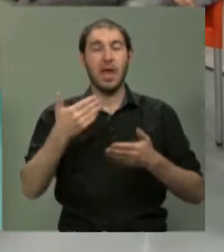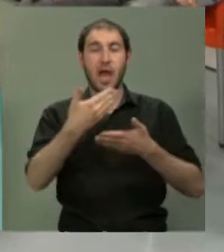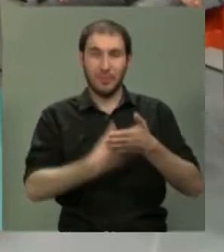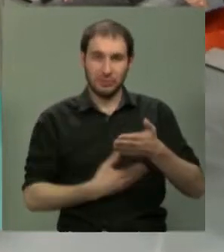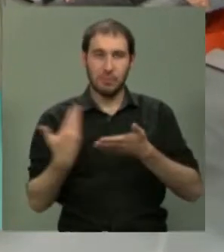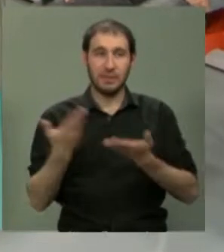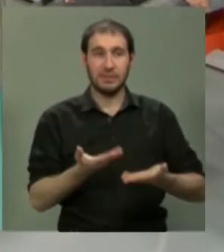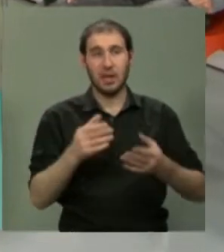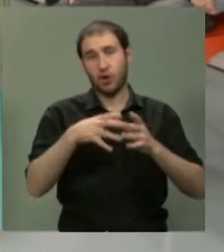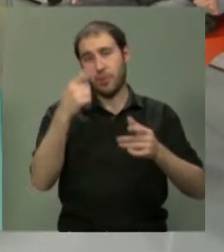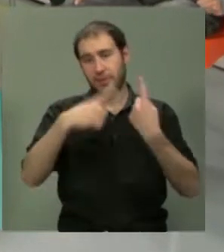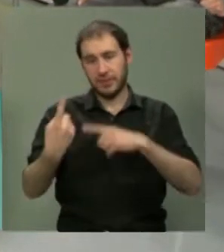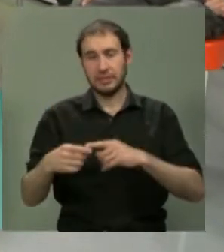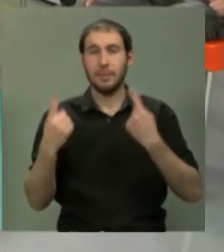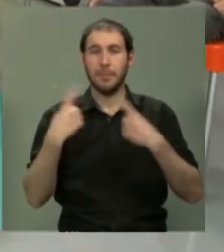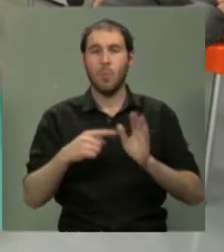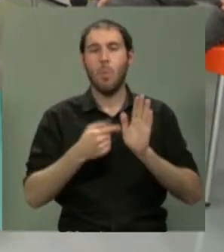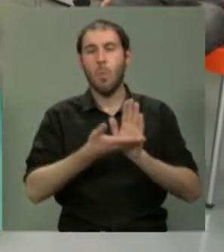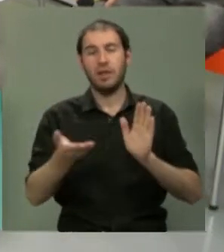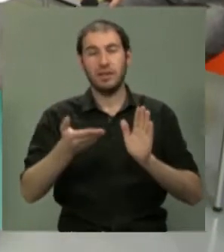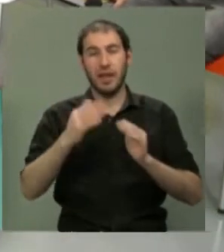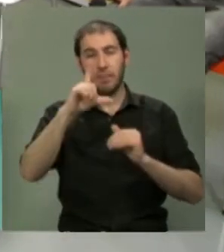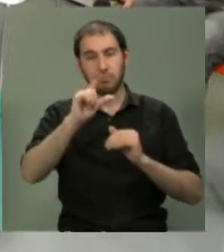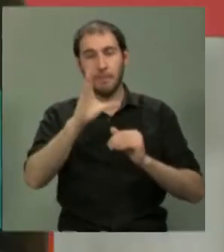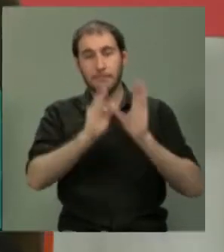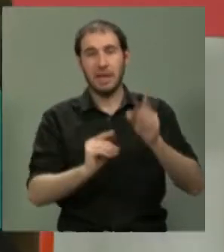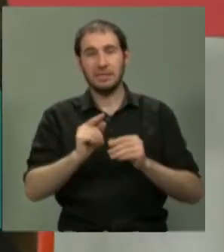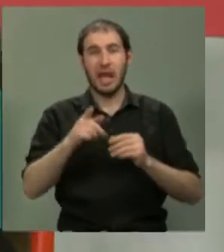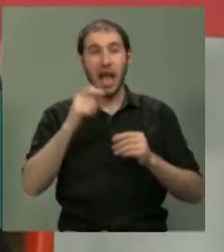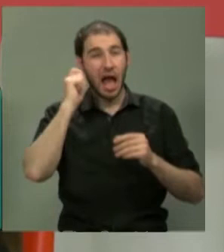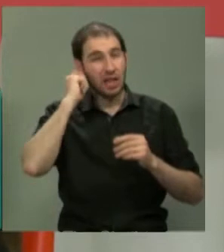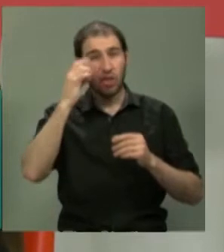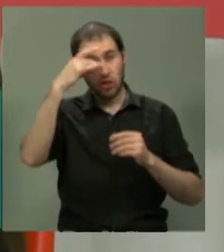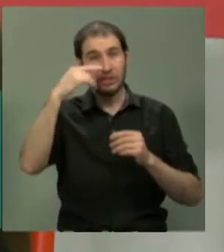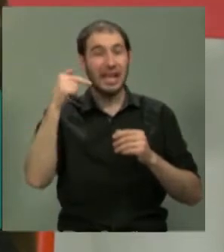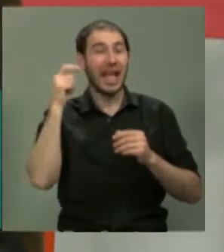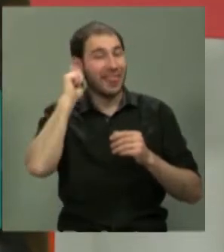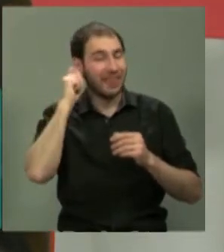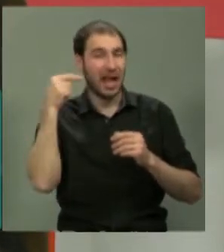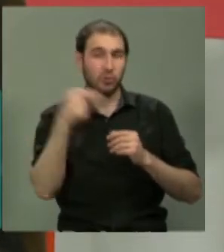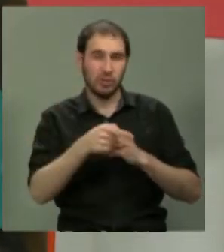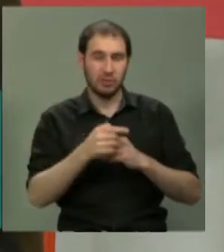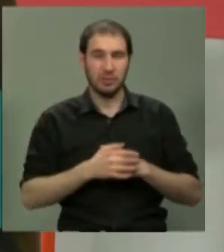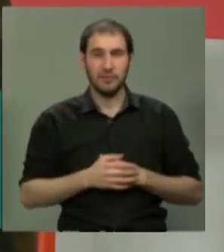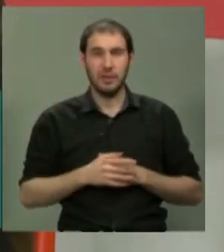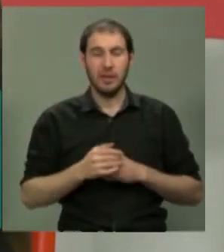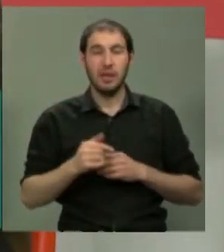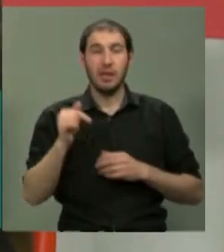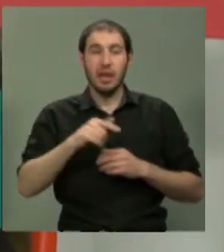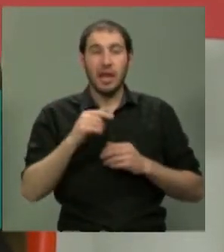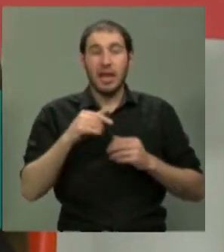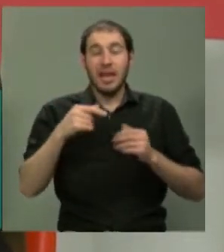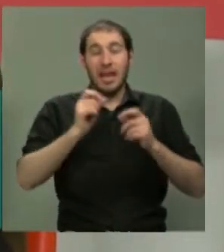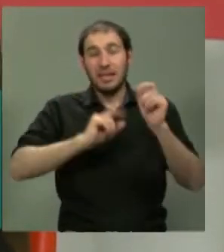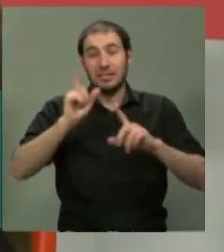que presentan diferentes sectores, ¿no? Pero mostraban la baja, que hay países que tienen hasta 12 años la edad de imputabilidad y los índices de